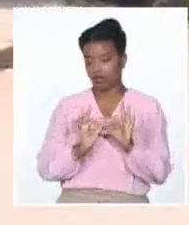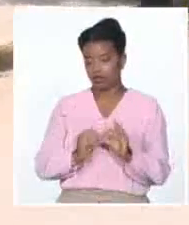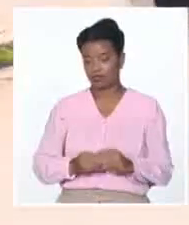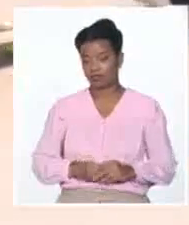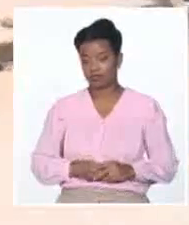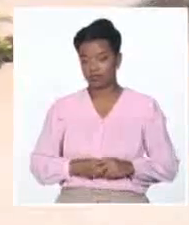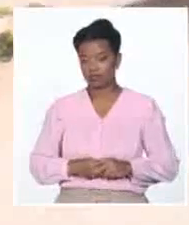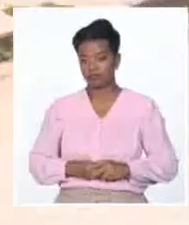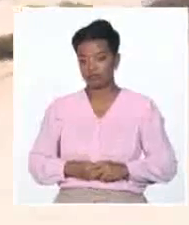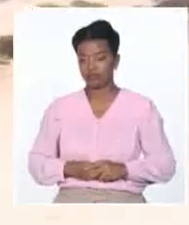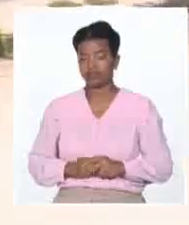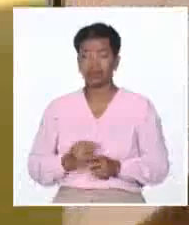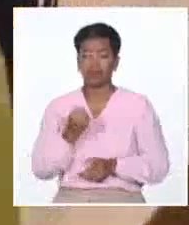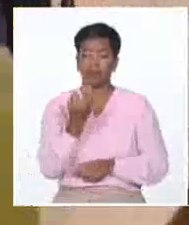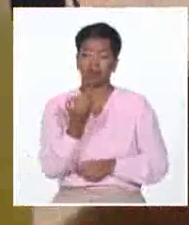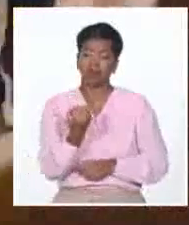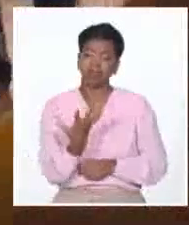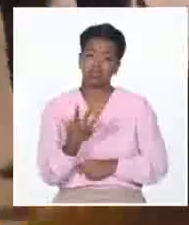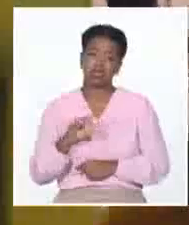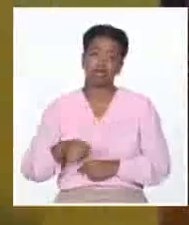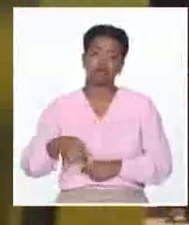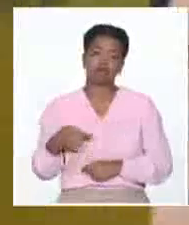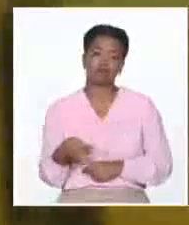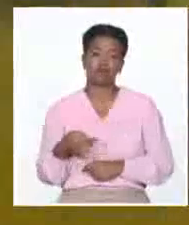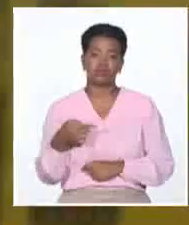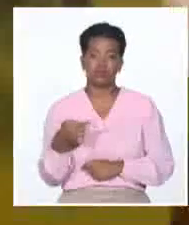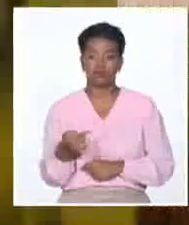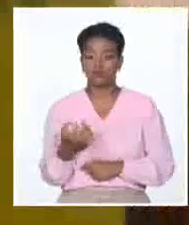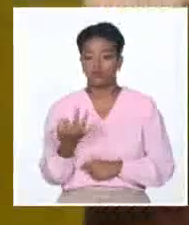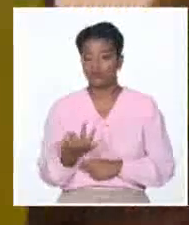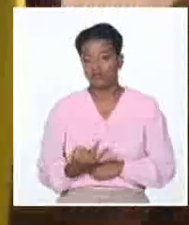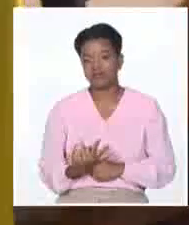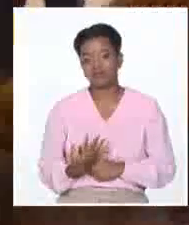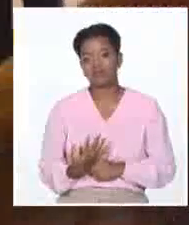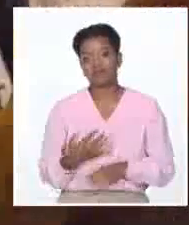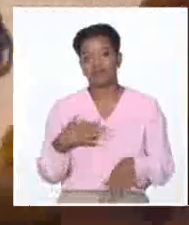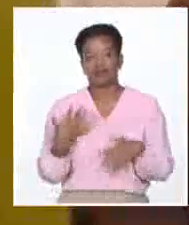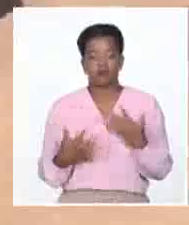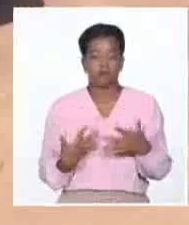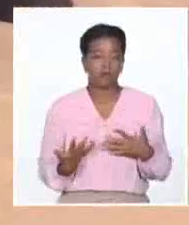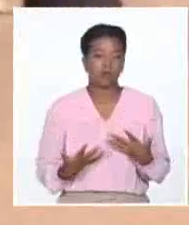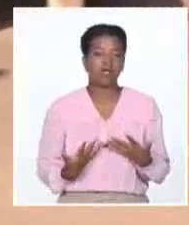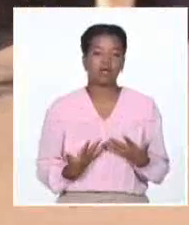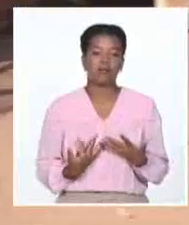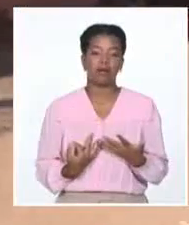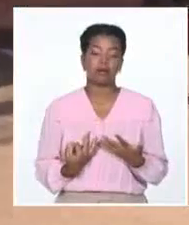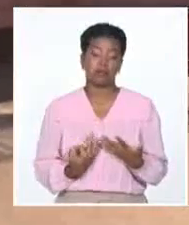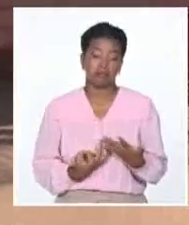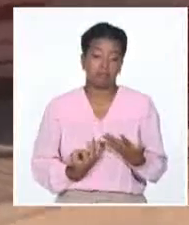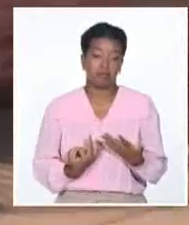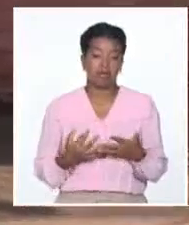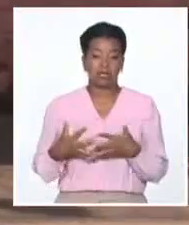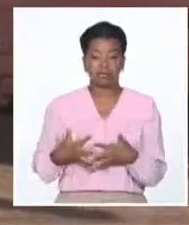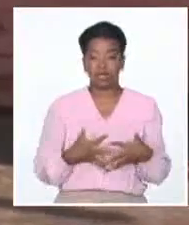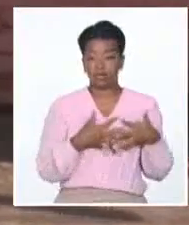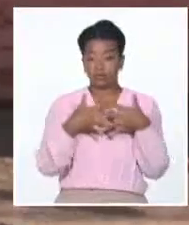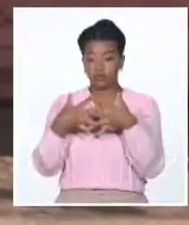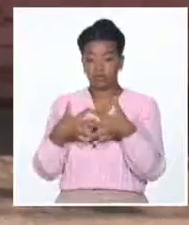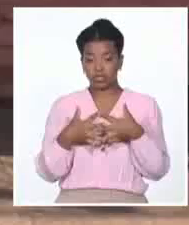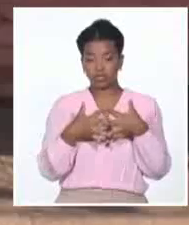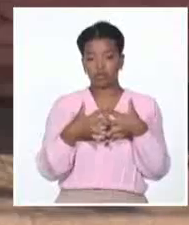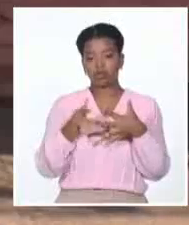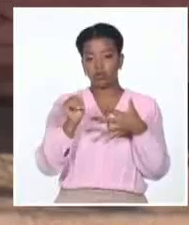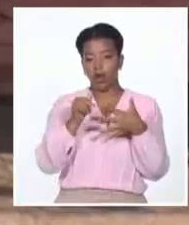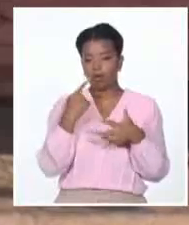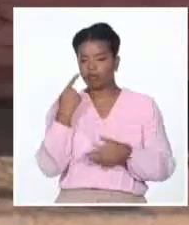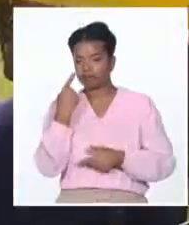de mentiras diarias o magnificación de hechos delictivos envueltos en grotesca crónica roja para ofrecer al mundo y a los millones de usuarios